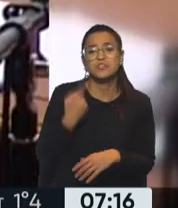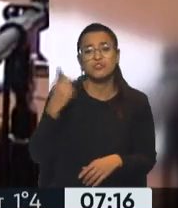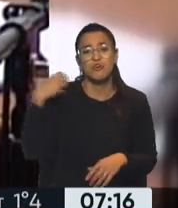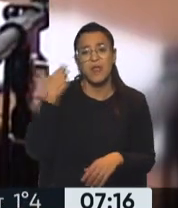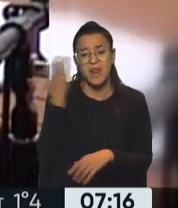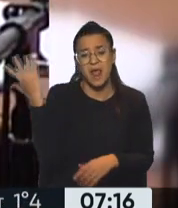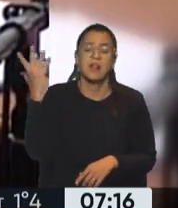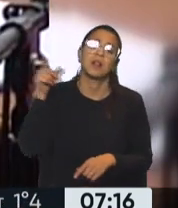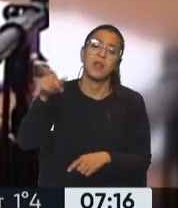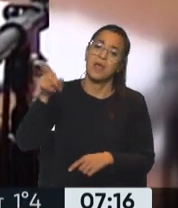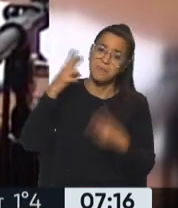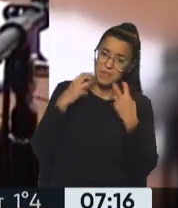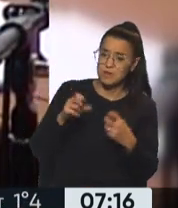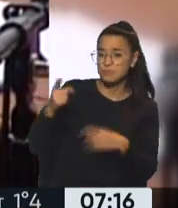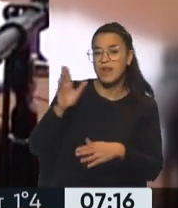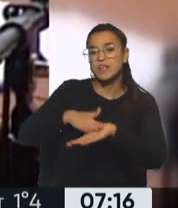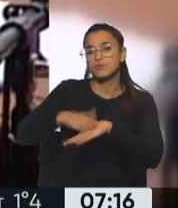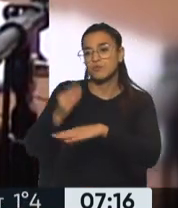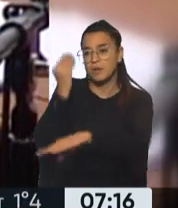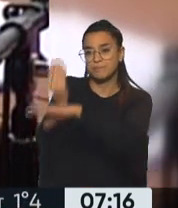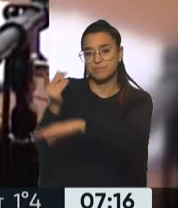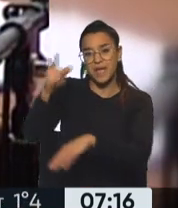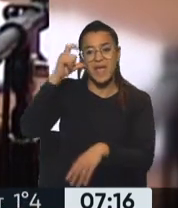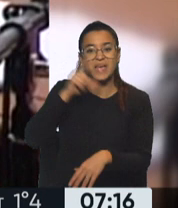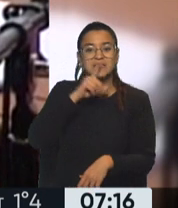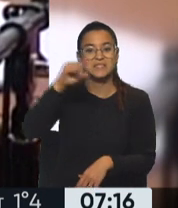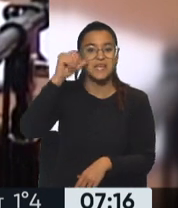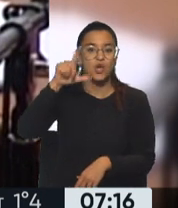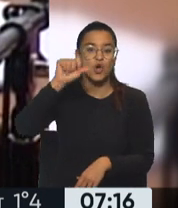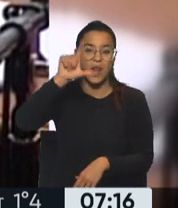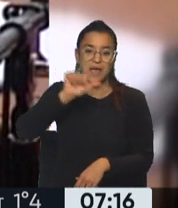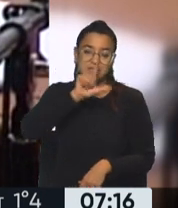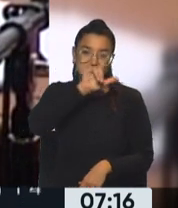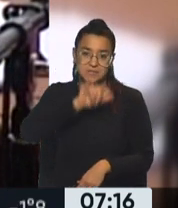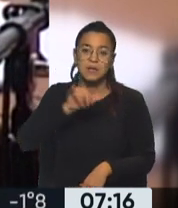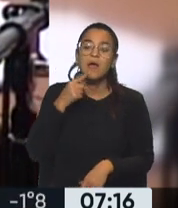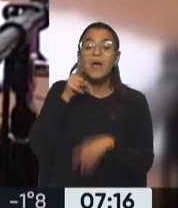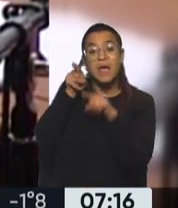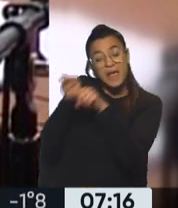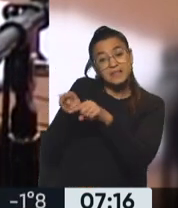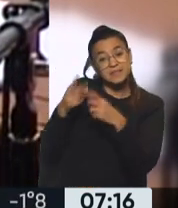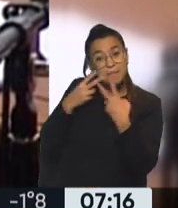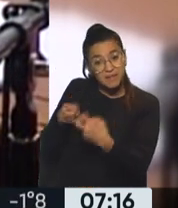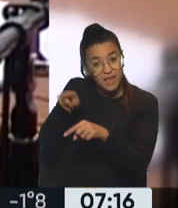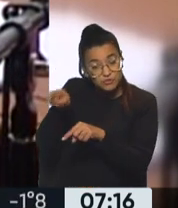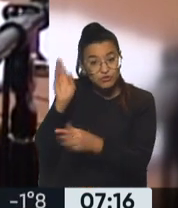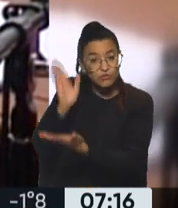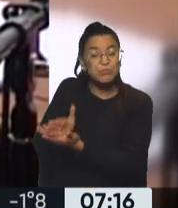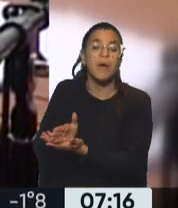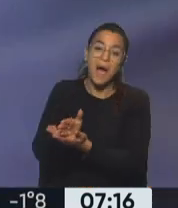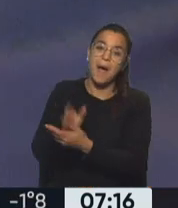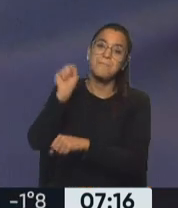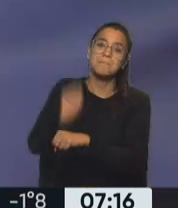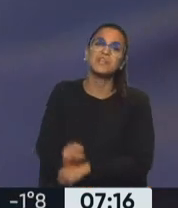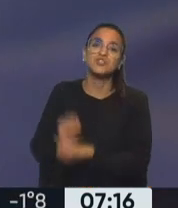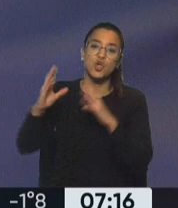Investigaciones que estaba justamente a cargo de Echecolatz. En esta causa es donde se le brindó prisión